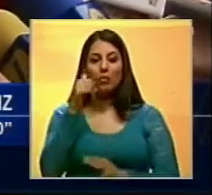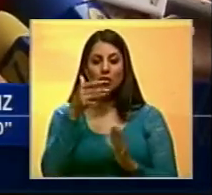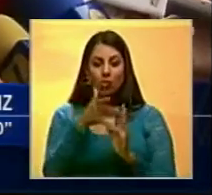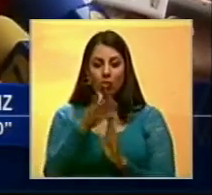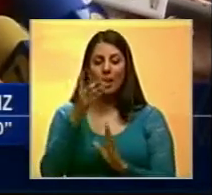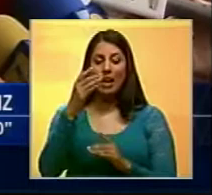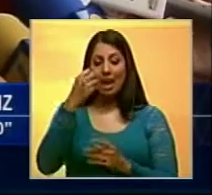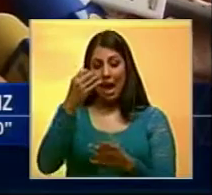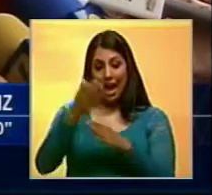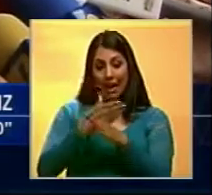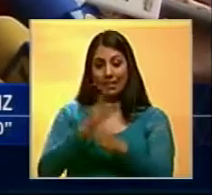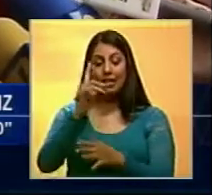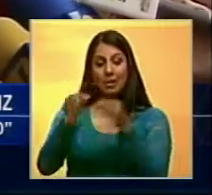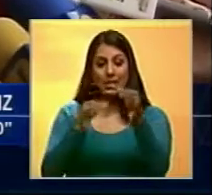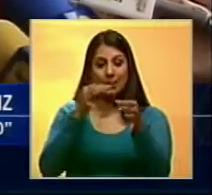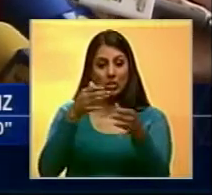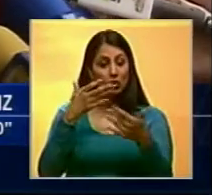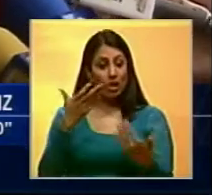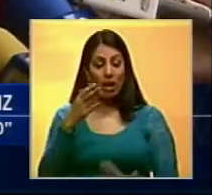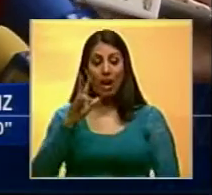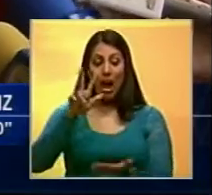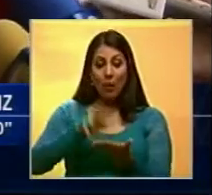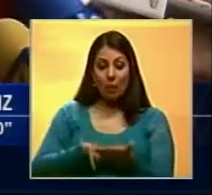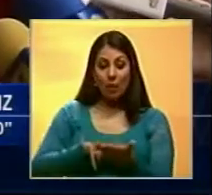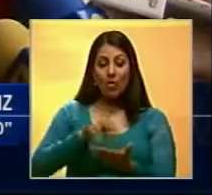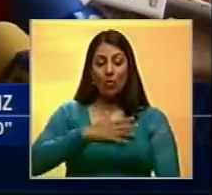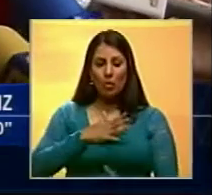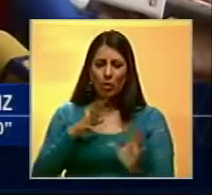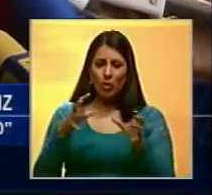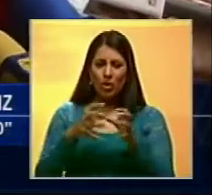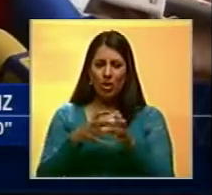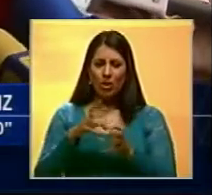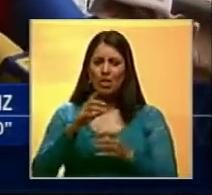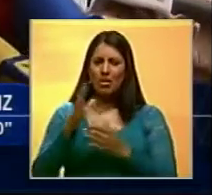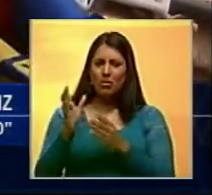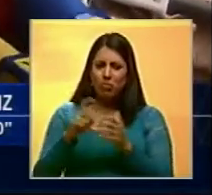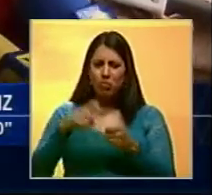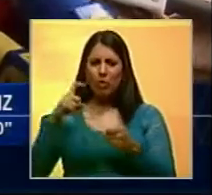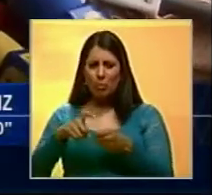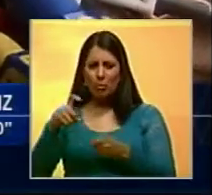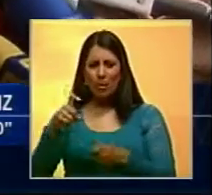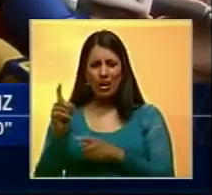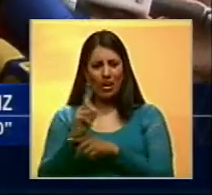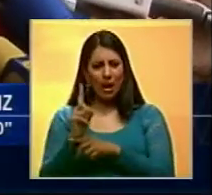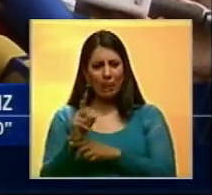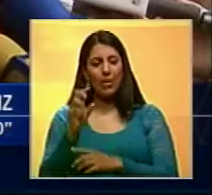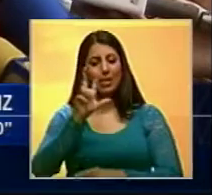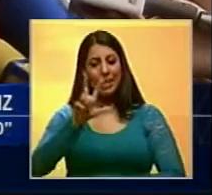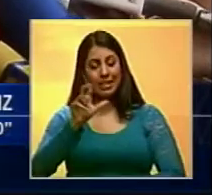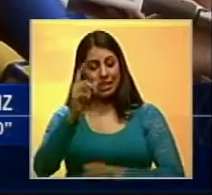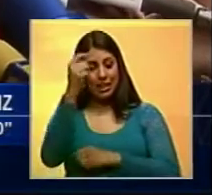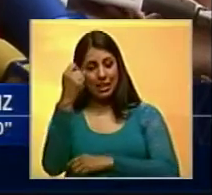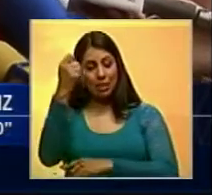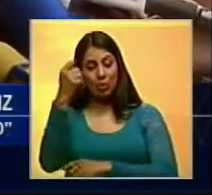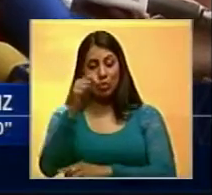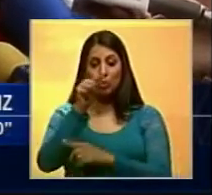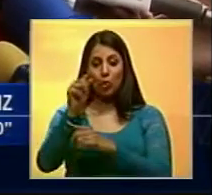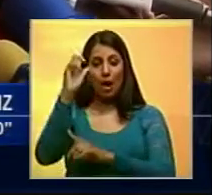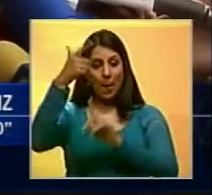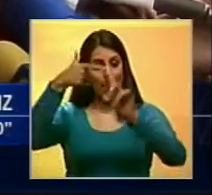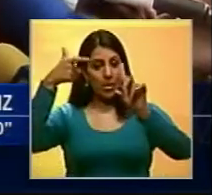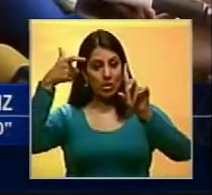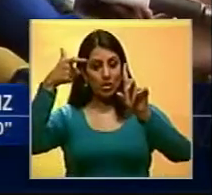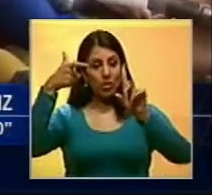que se da a conocer y expresó que lo aprobado mediante la reunión fue la desincorporación inmediata de los 3 diputados impugnados de